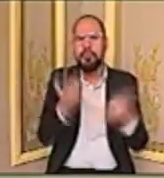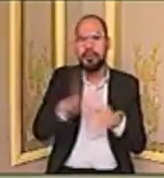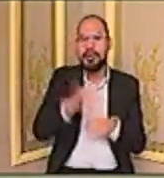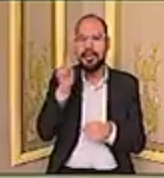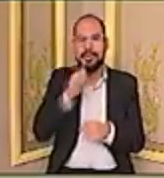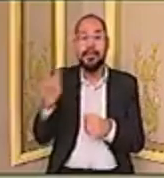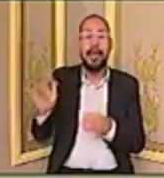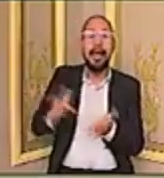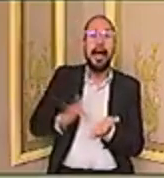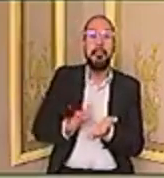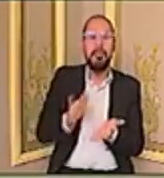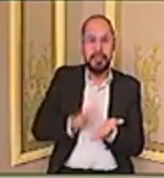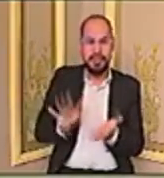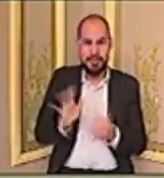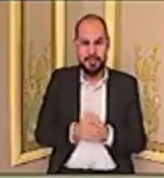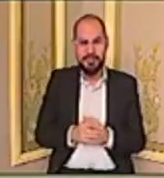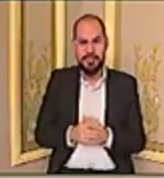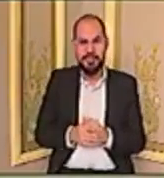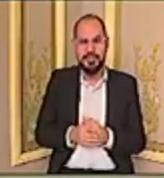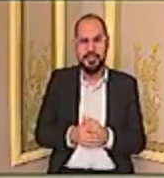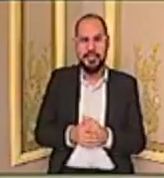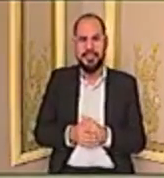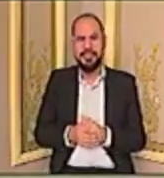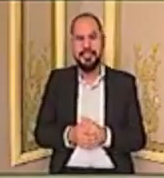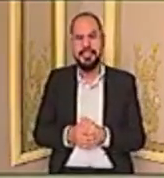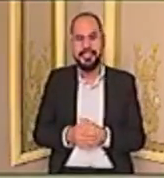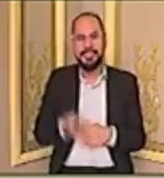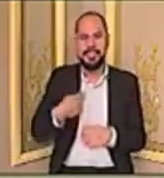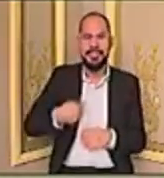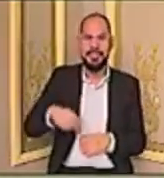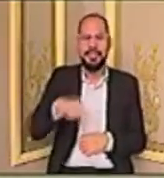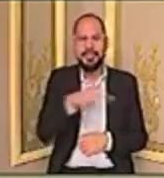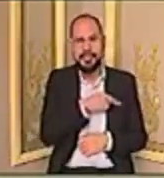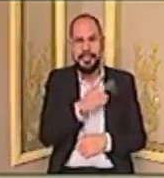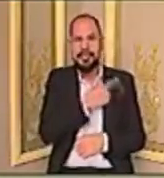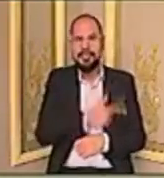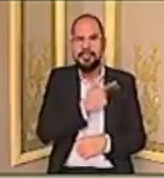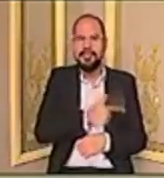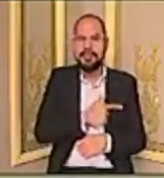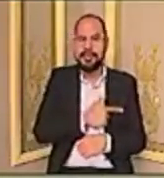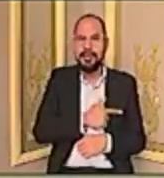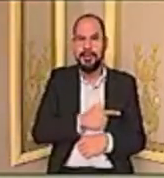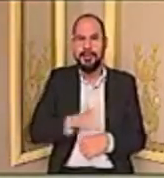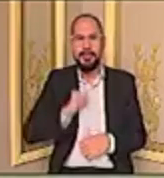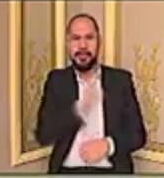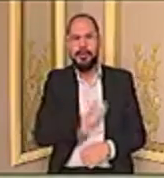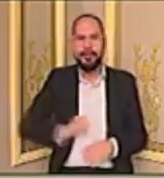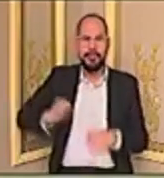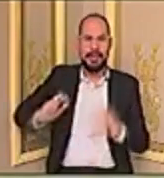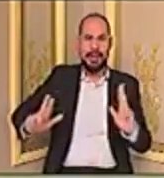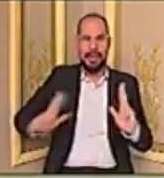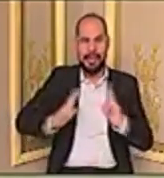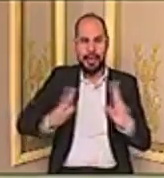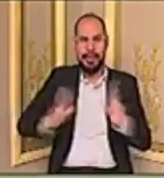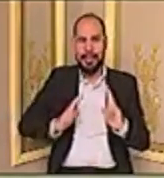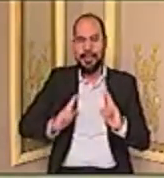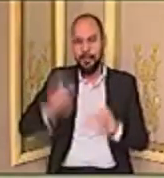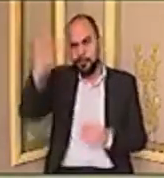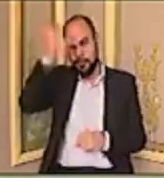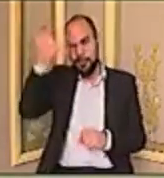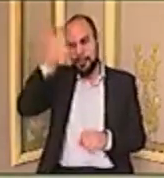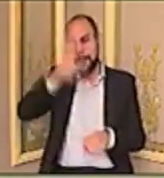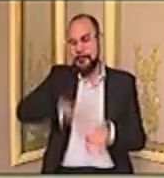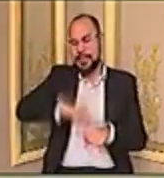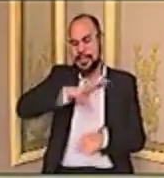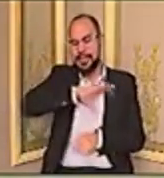lado. A la mayoría de nosotros nos encantan los superhéroes. La cultura de los superhéroes es una de las aficiones más